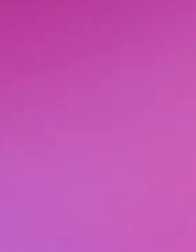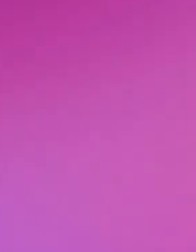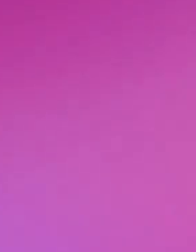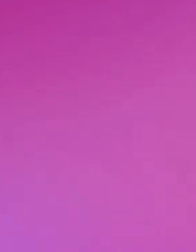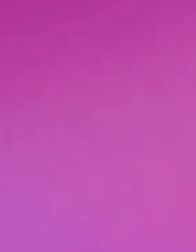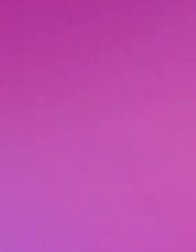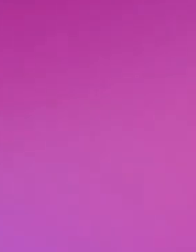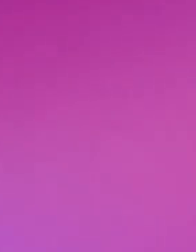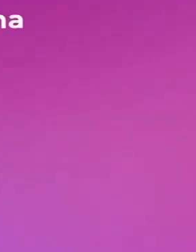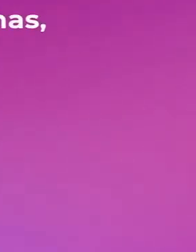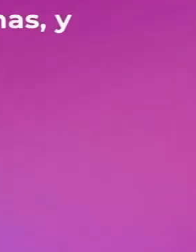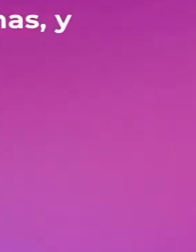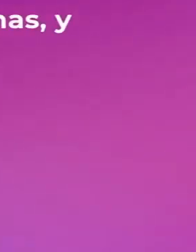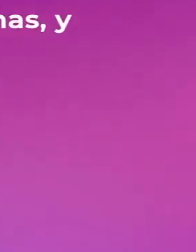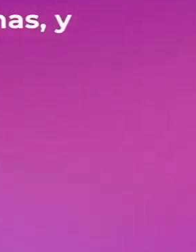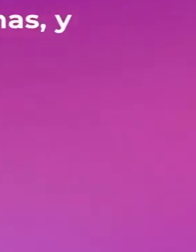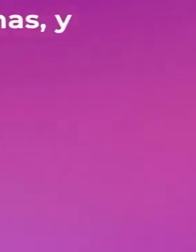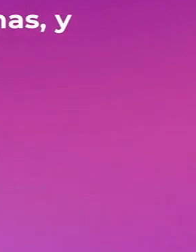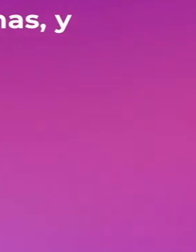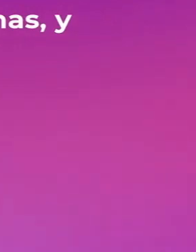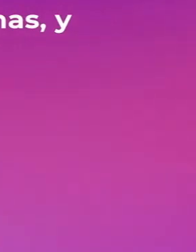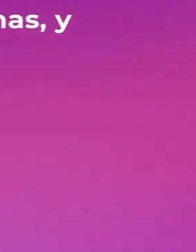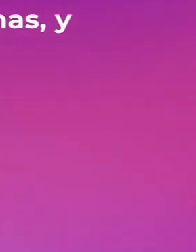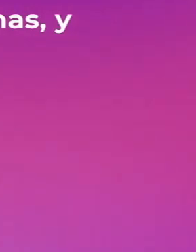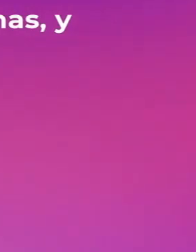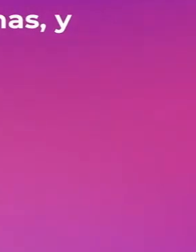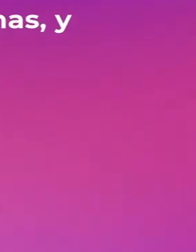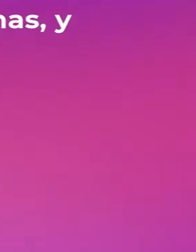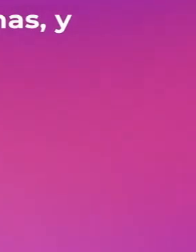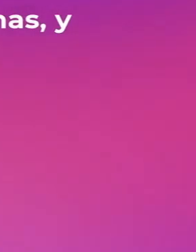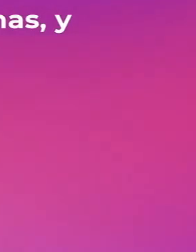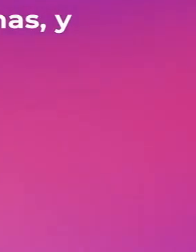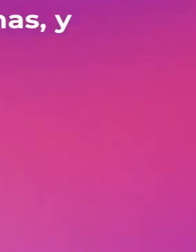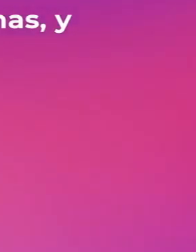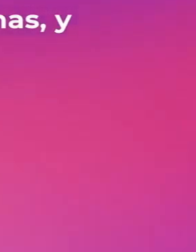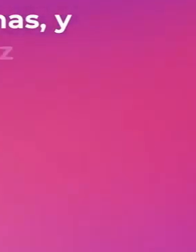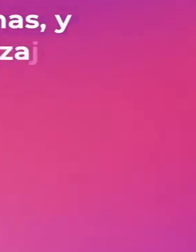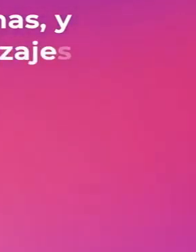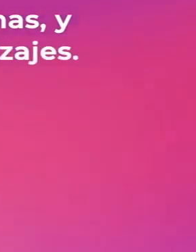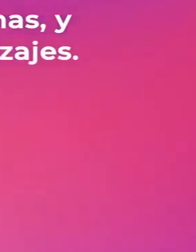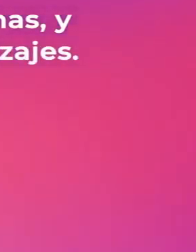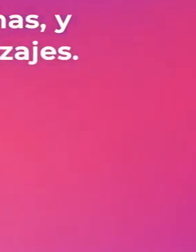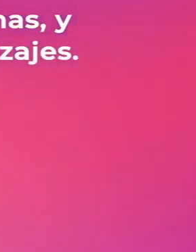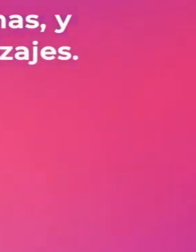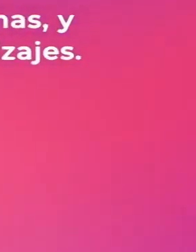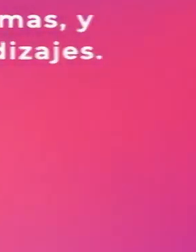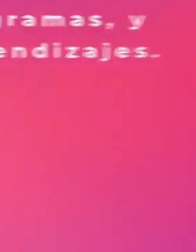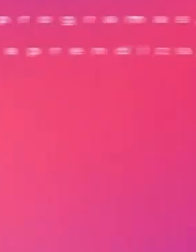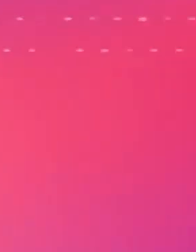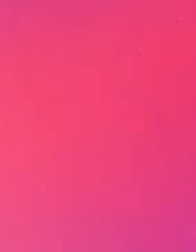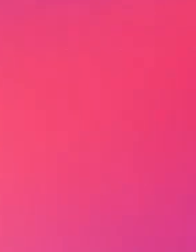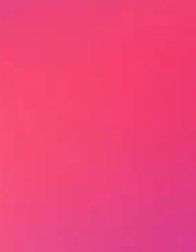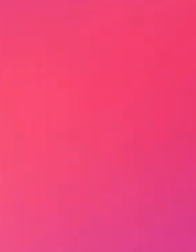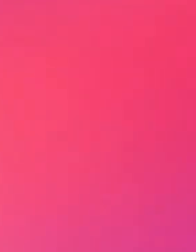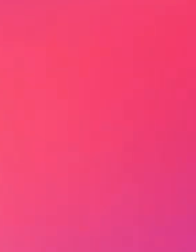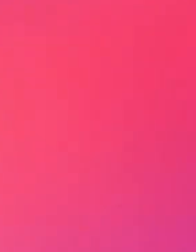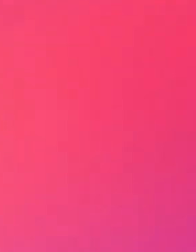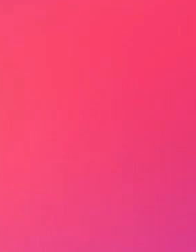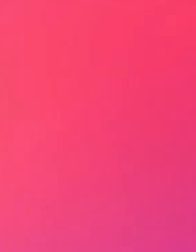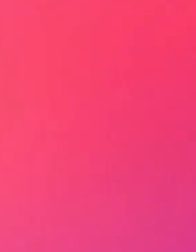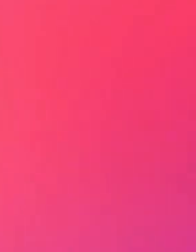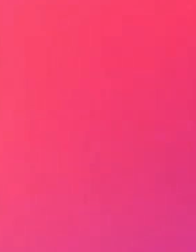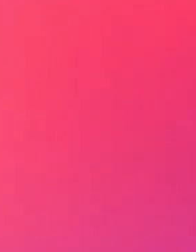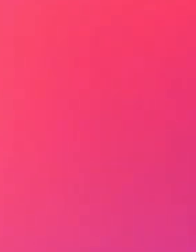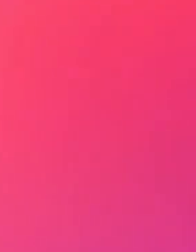aprendeencasa.cep.gov.mx, en donde podrás ver nuevamente los videos de los programas y además encontrarás actividades para fortalecer tus